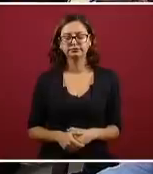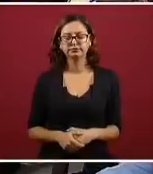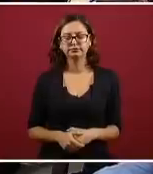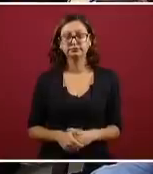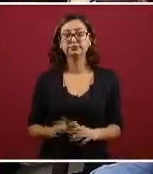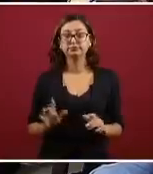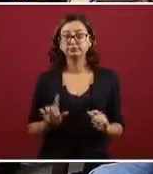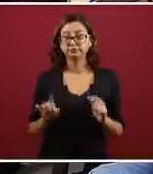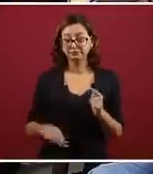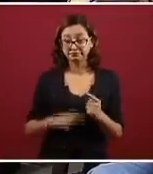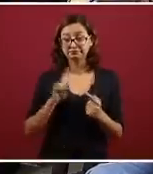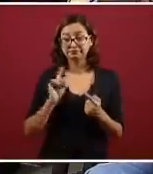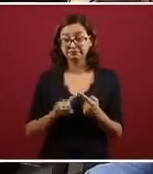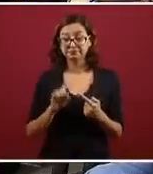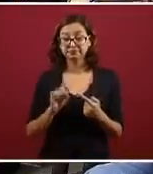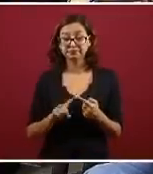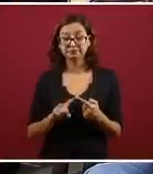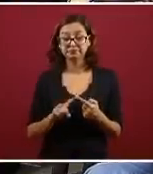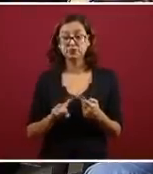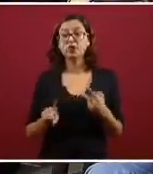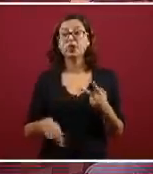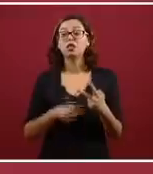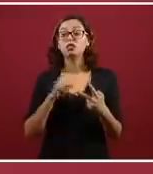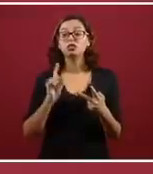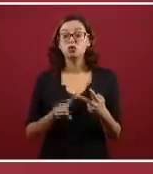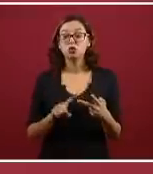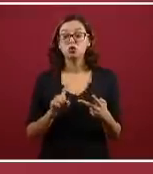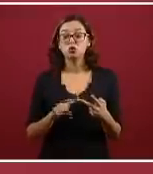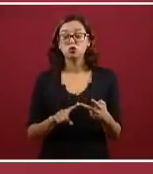Esa es una cosa. Lo segundo